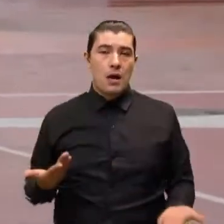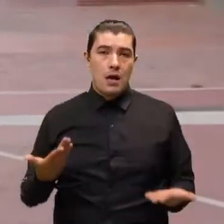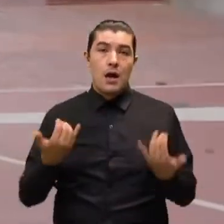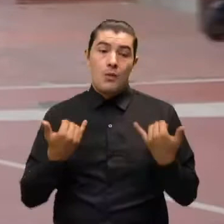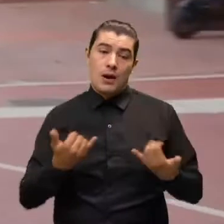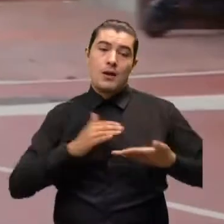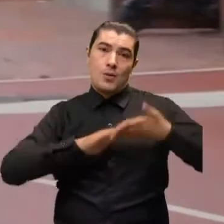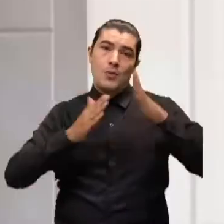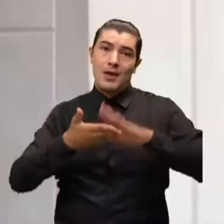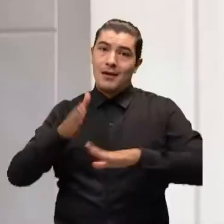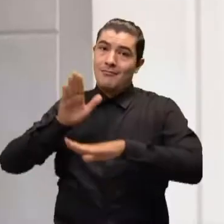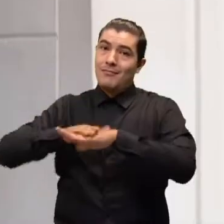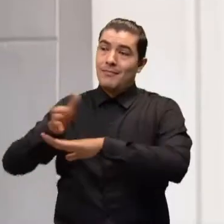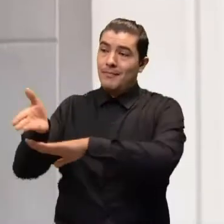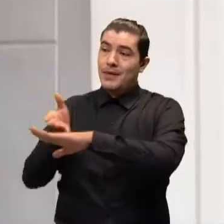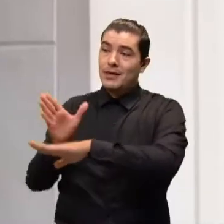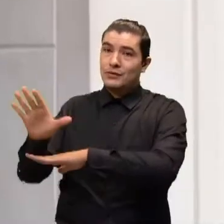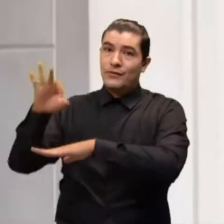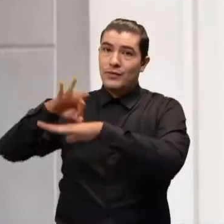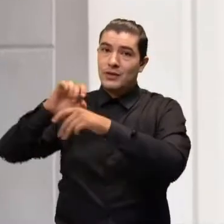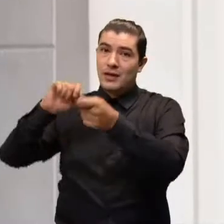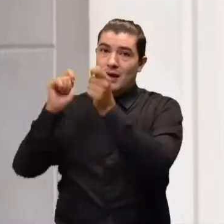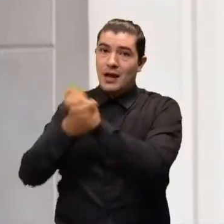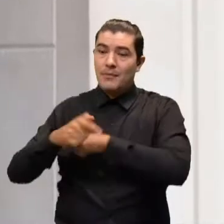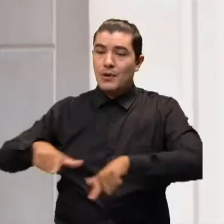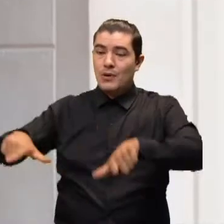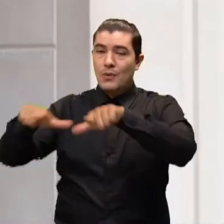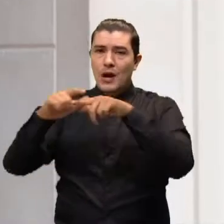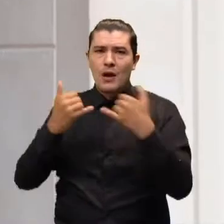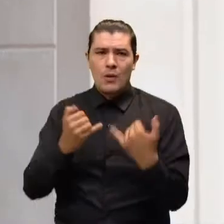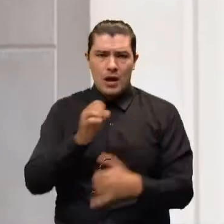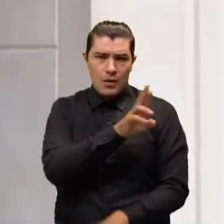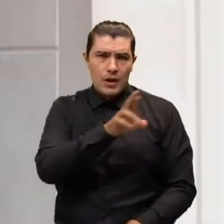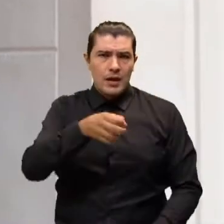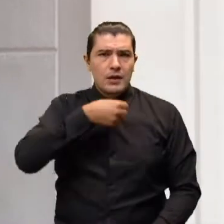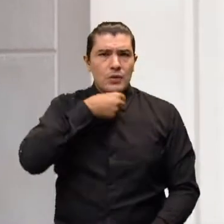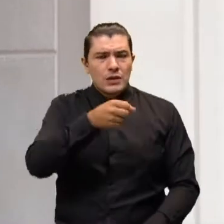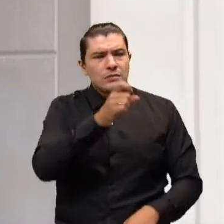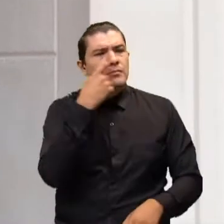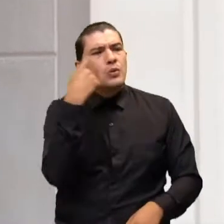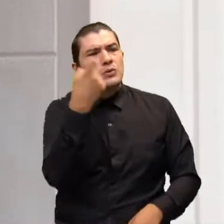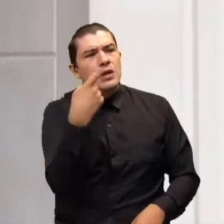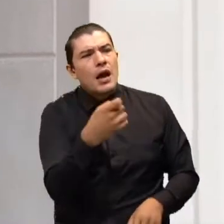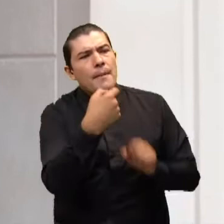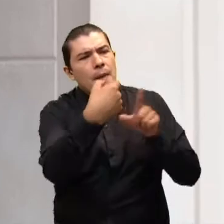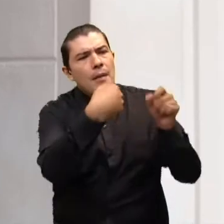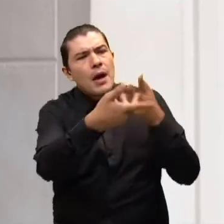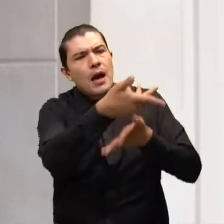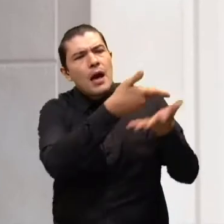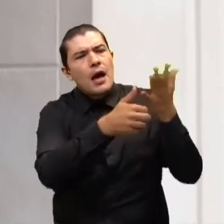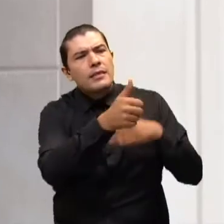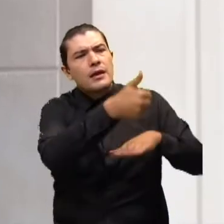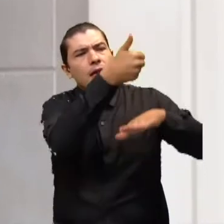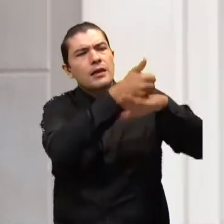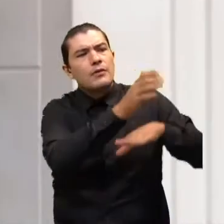de la fundación. Oriente Noticias buscó la versión de los directivos de la fundación. Se está